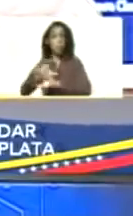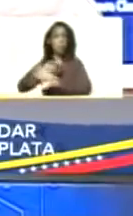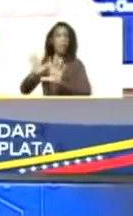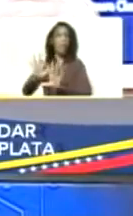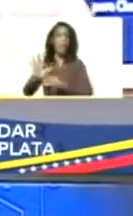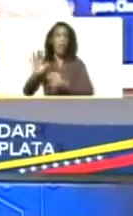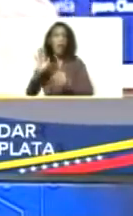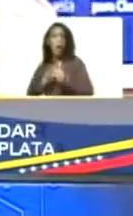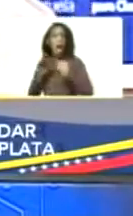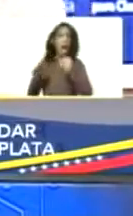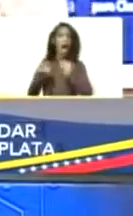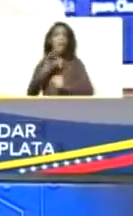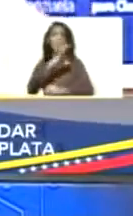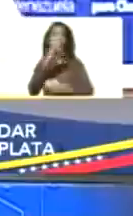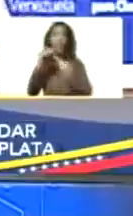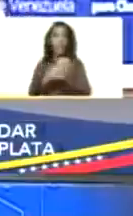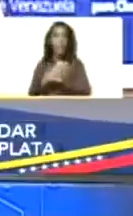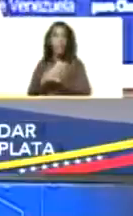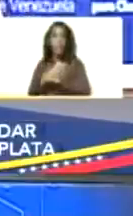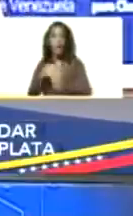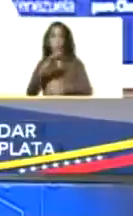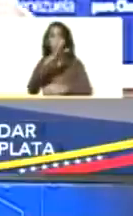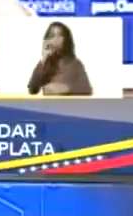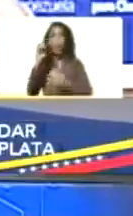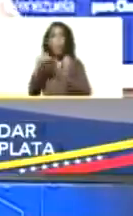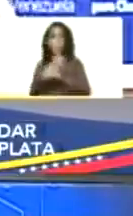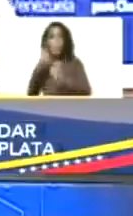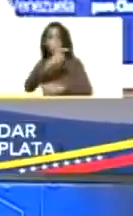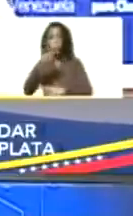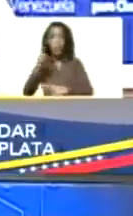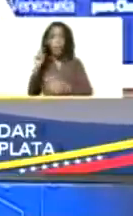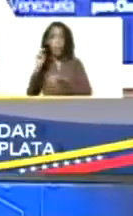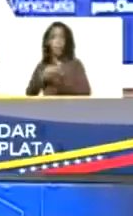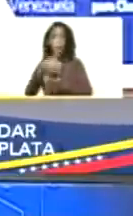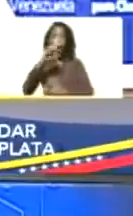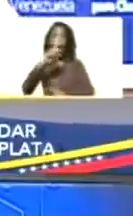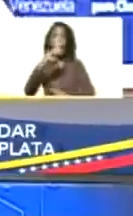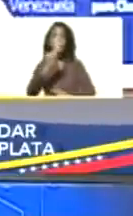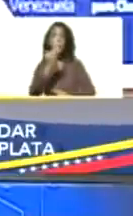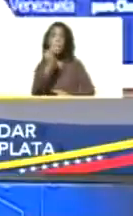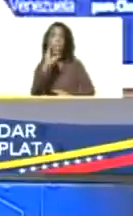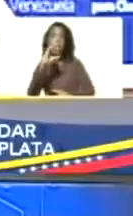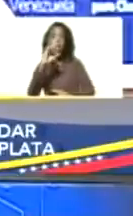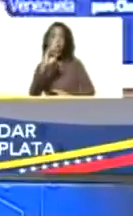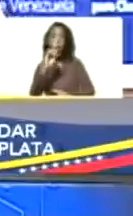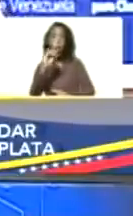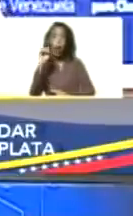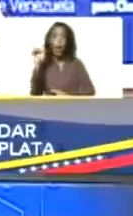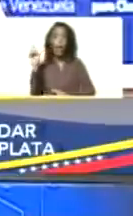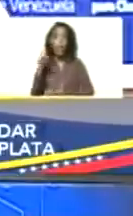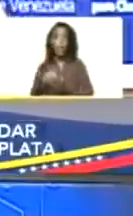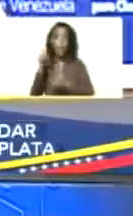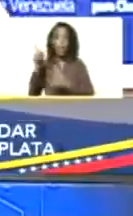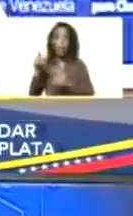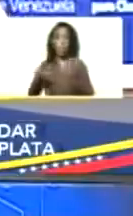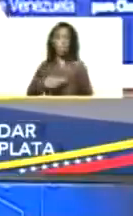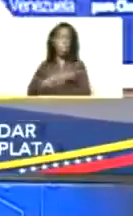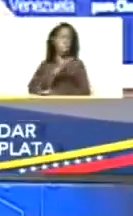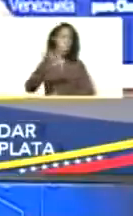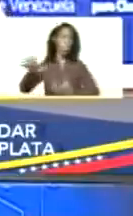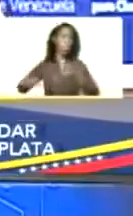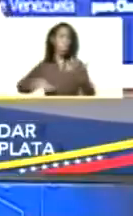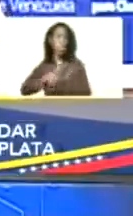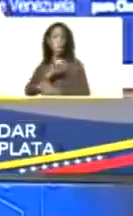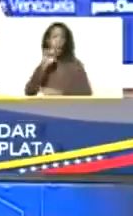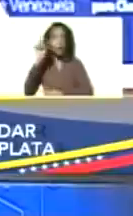Conciertos de 30, 40 mil personas. Les llegó la Omicron y una crisis sin precedentes